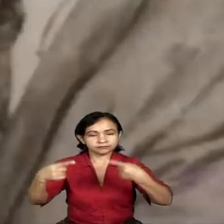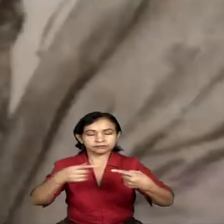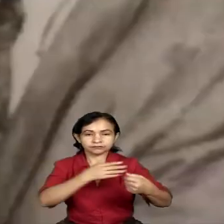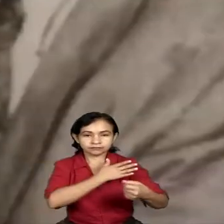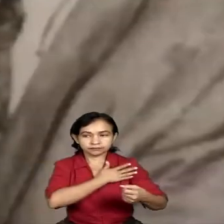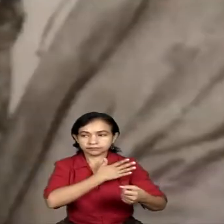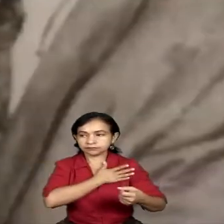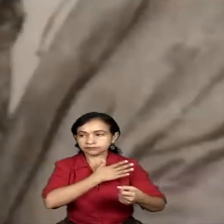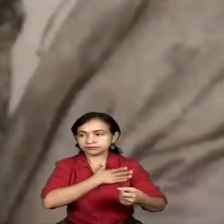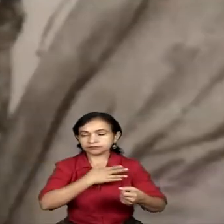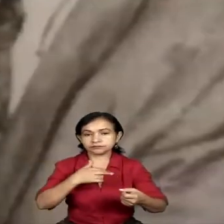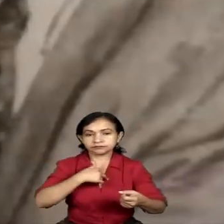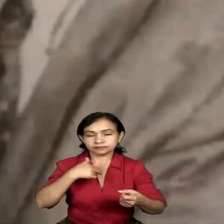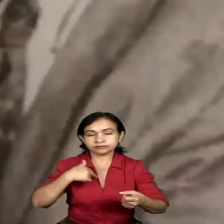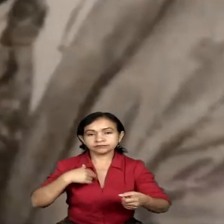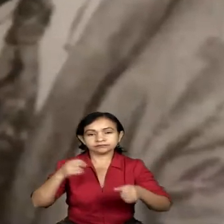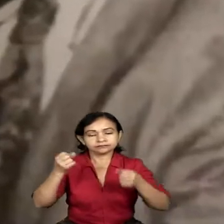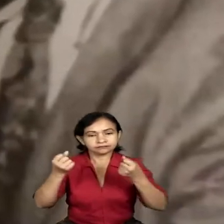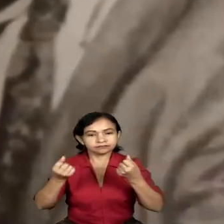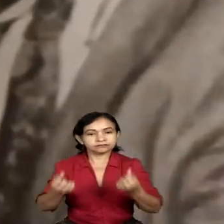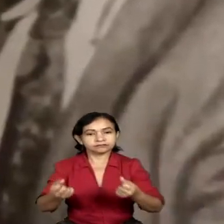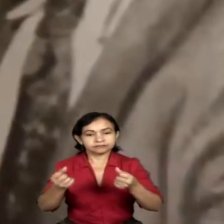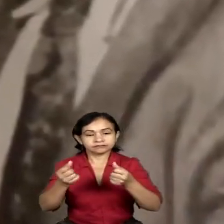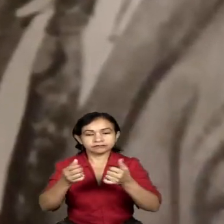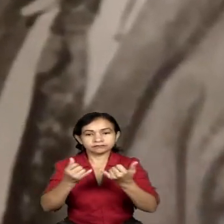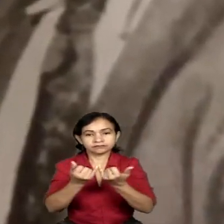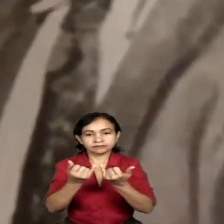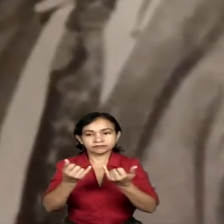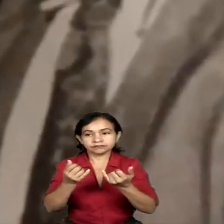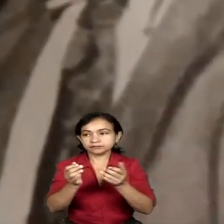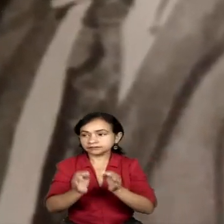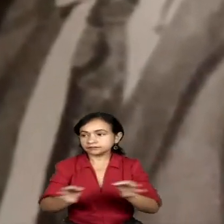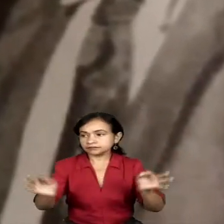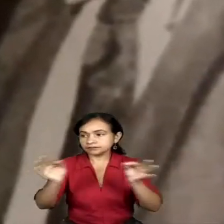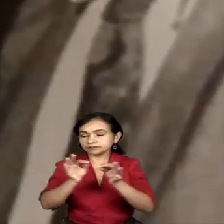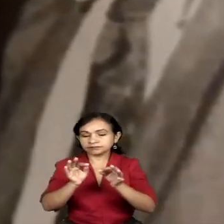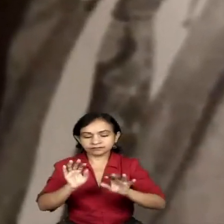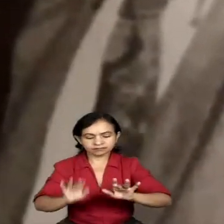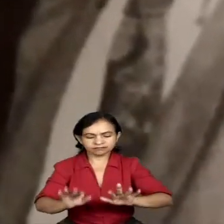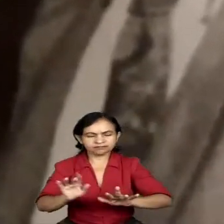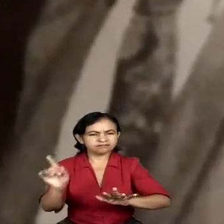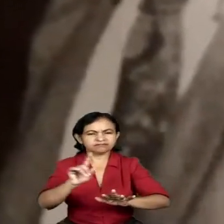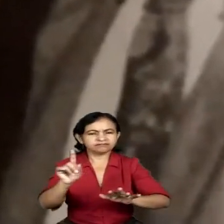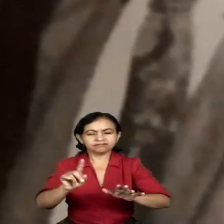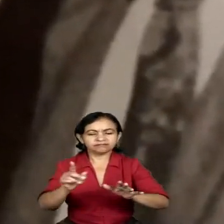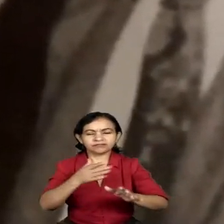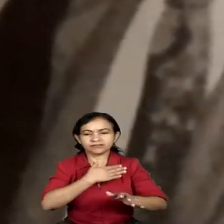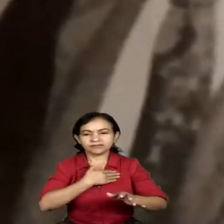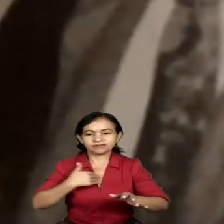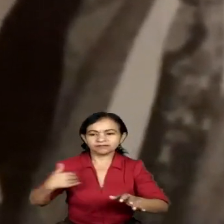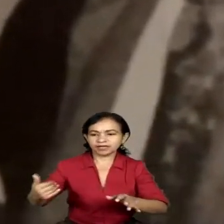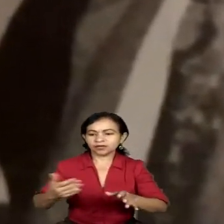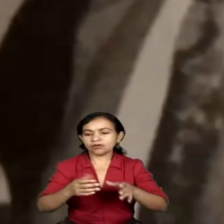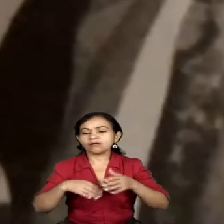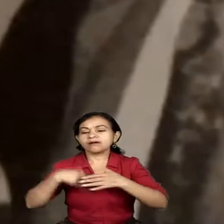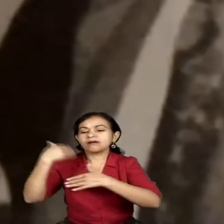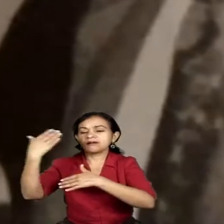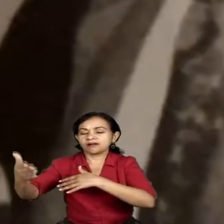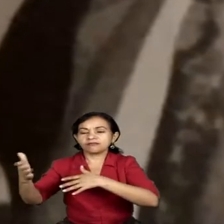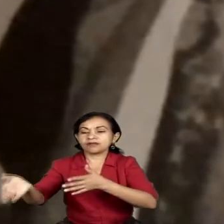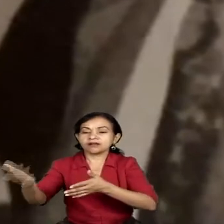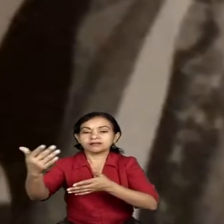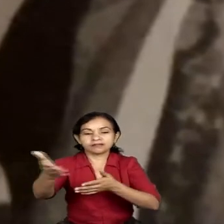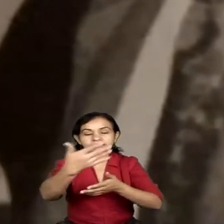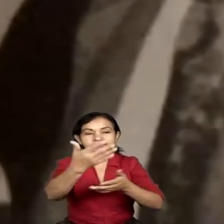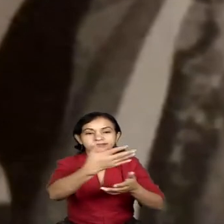pueda presentar la batalla. Es preciso salirse de los escritorios y organizar las masas, único elemento